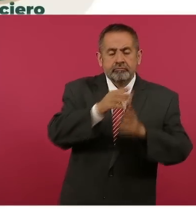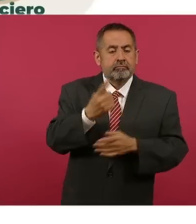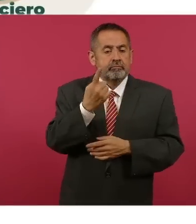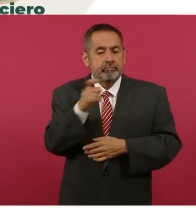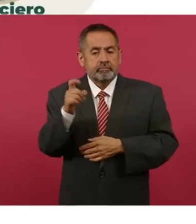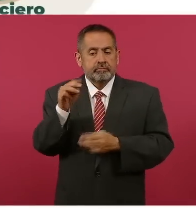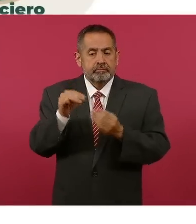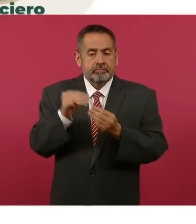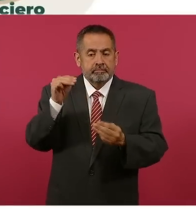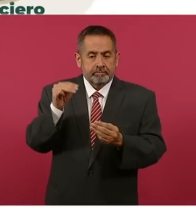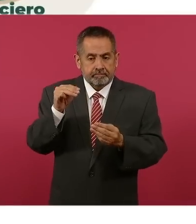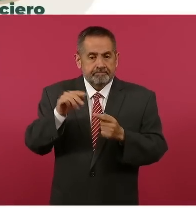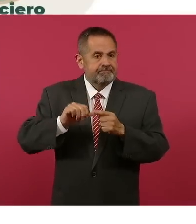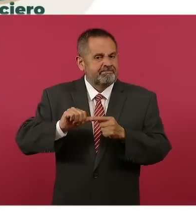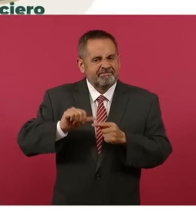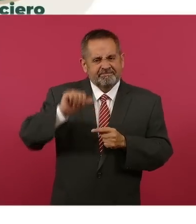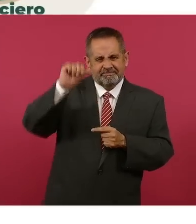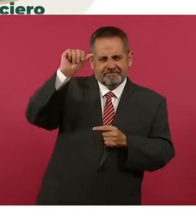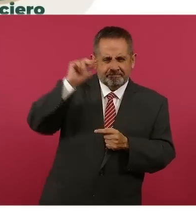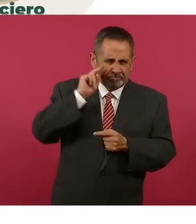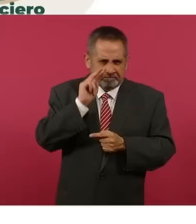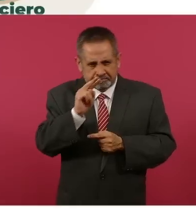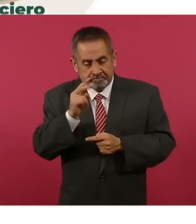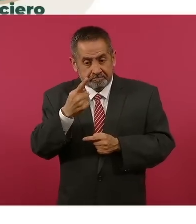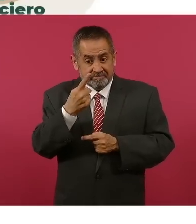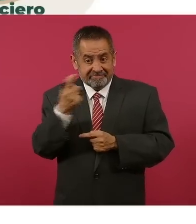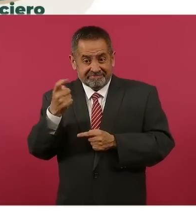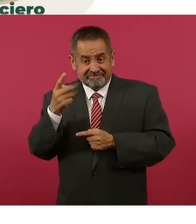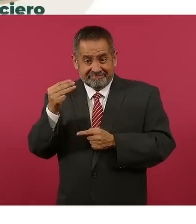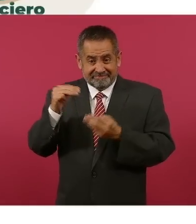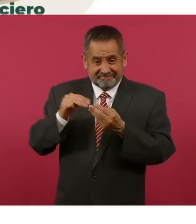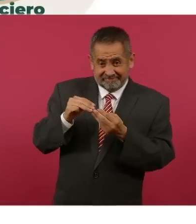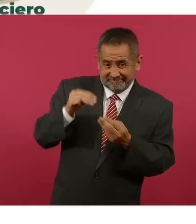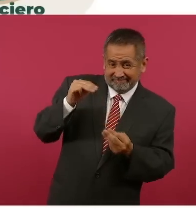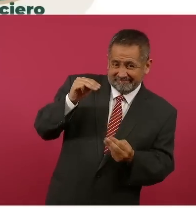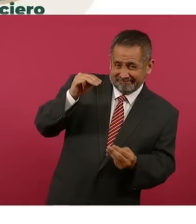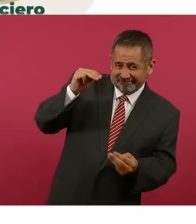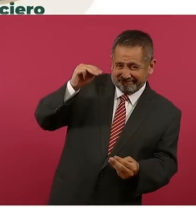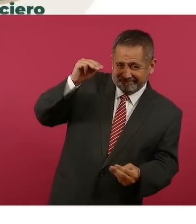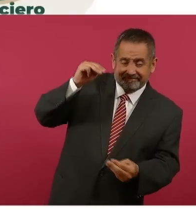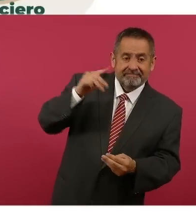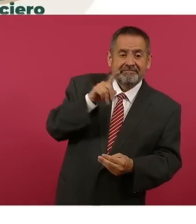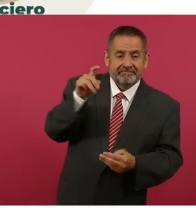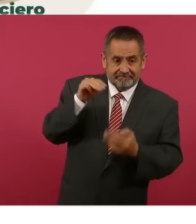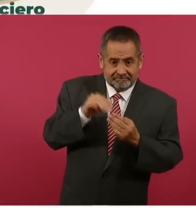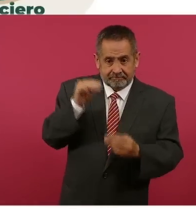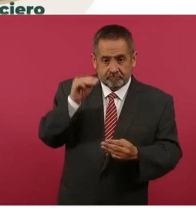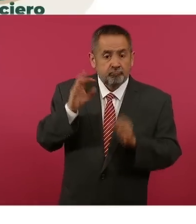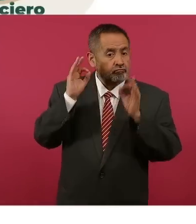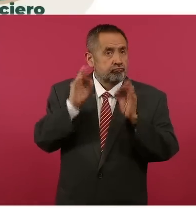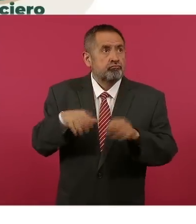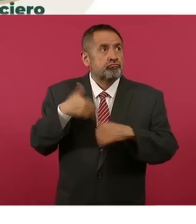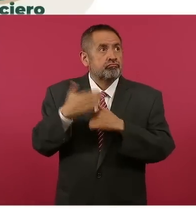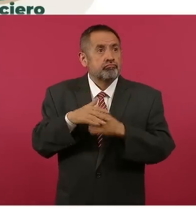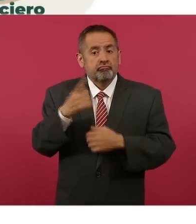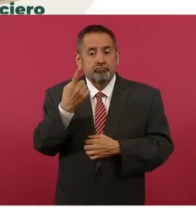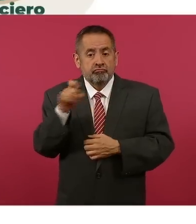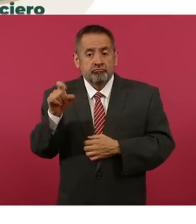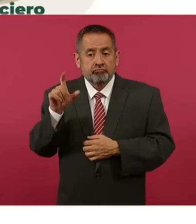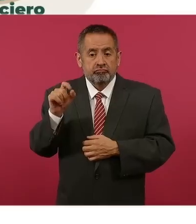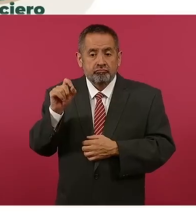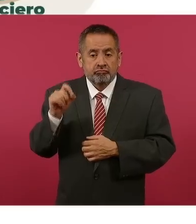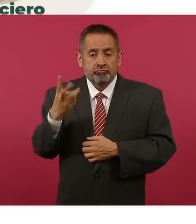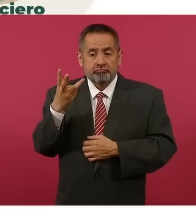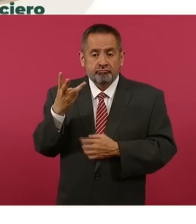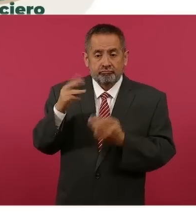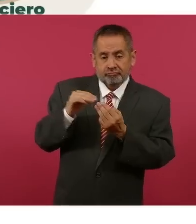de altura ya, aunque no se aprecia muy bien la fotografía, pero se llevan un poco más de 100 metros de altura de los 123 que va a tener en